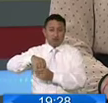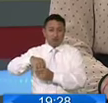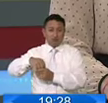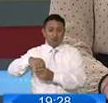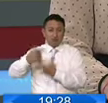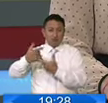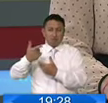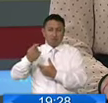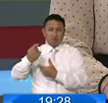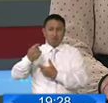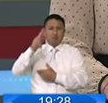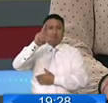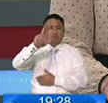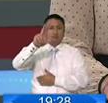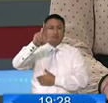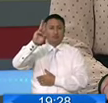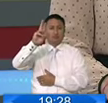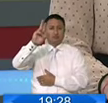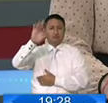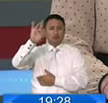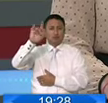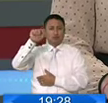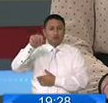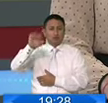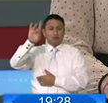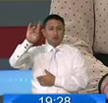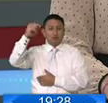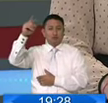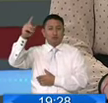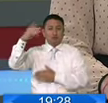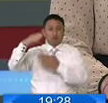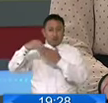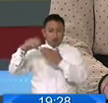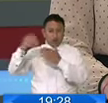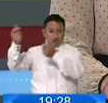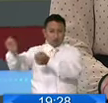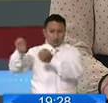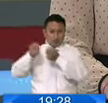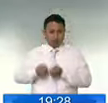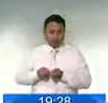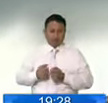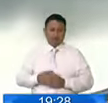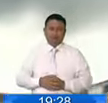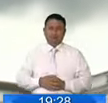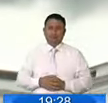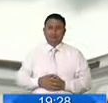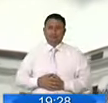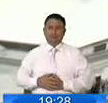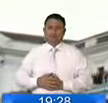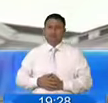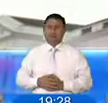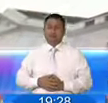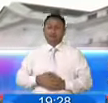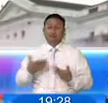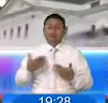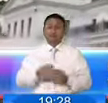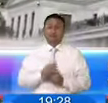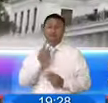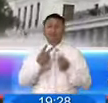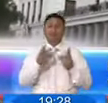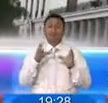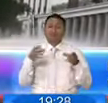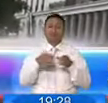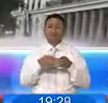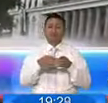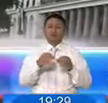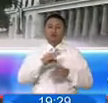por un monto de 302 68.8 millones de dólares tras la visita de una delegación